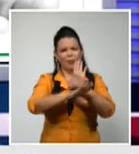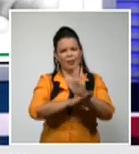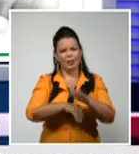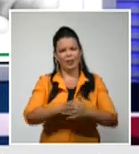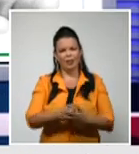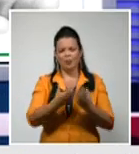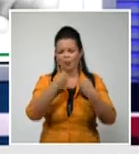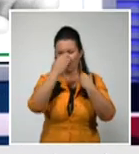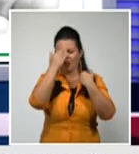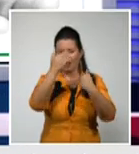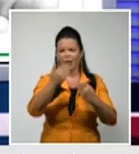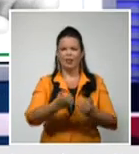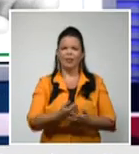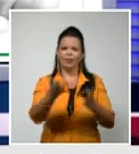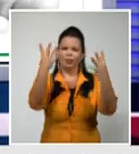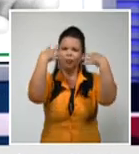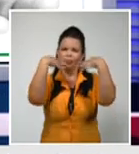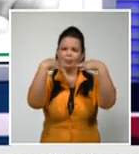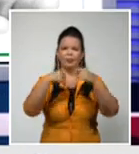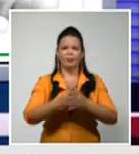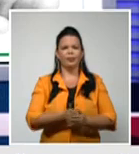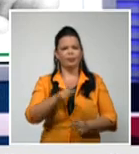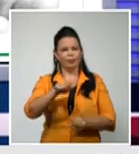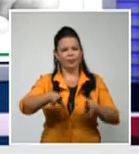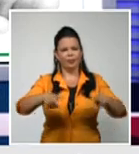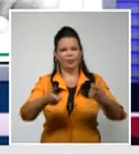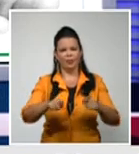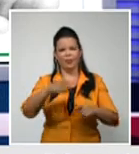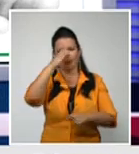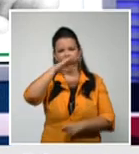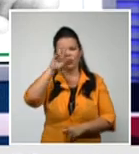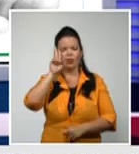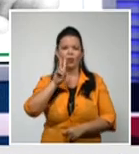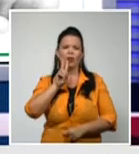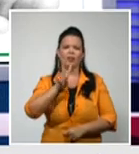usted por habernos acompañado a través de la señal de Cubavisión o de nuestros medios